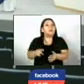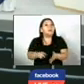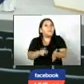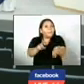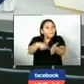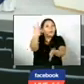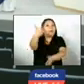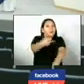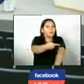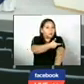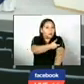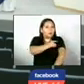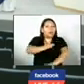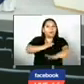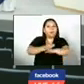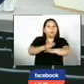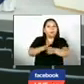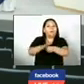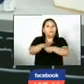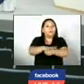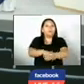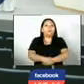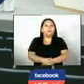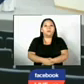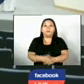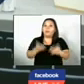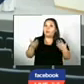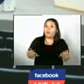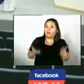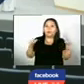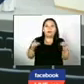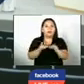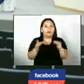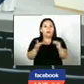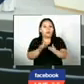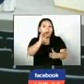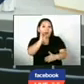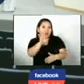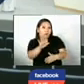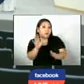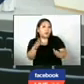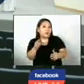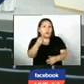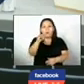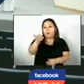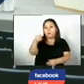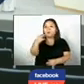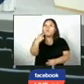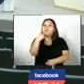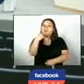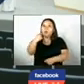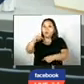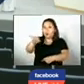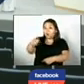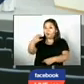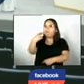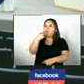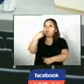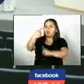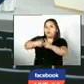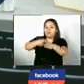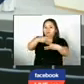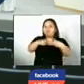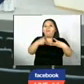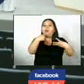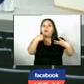de la vacuna contra el coronavirus también mencionaba que el día jueves viernes y sábado se va a vacunar a